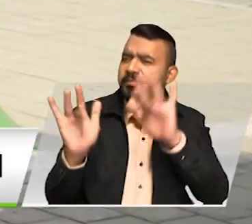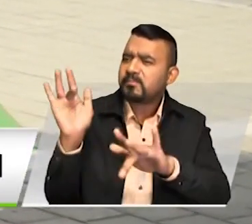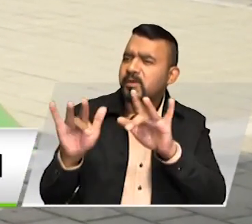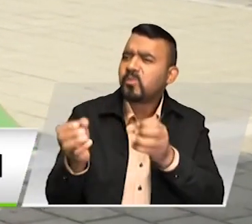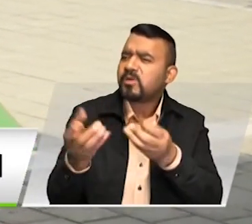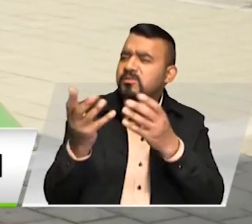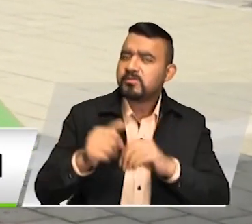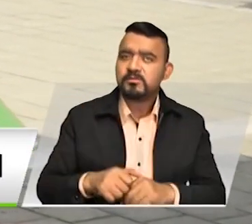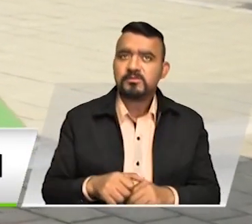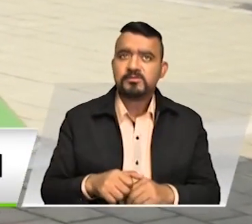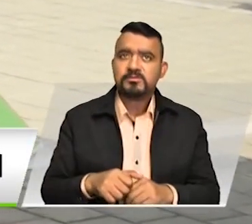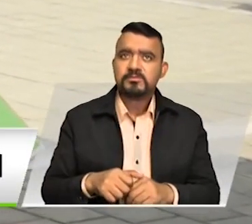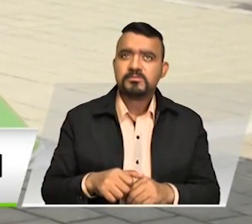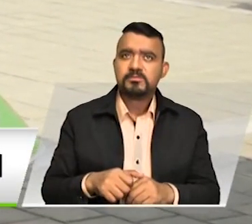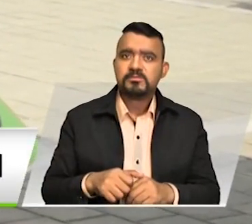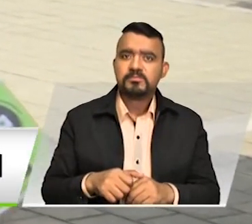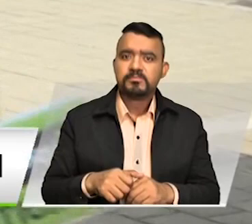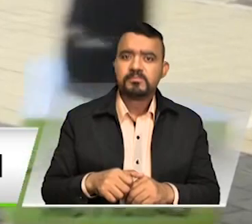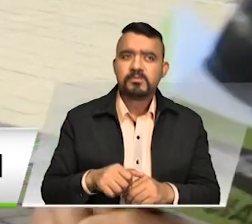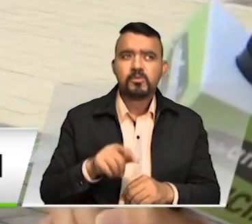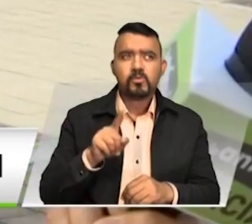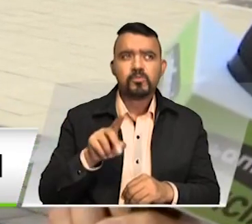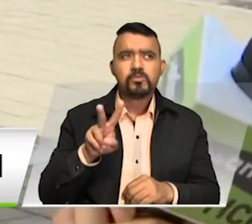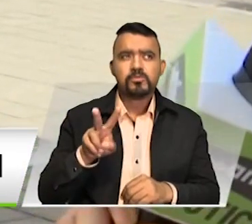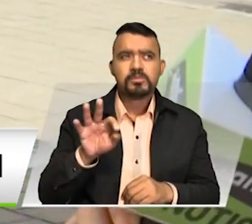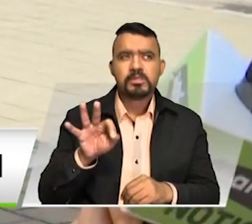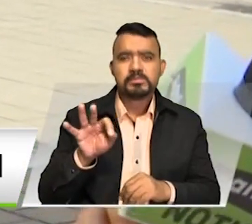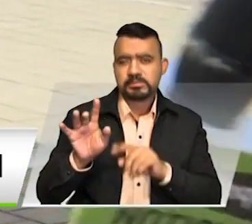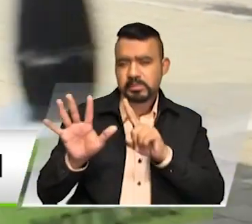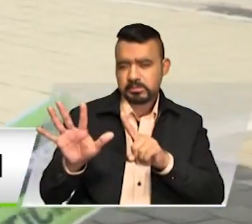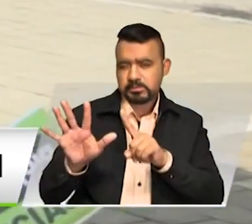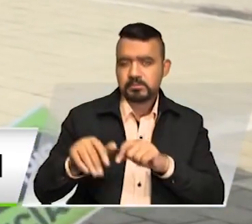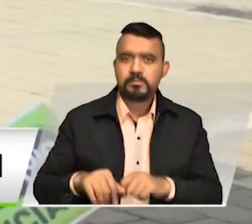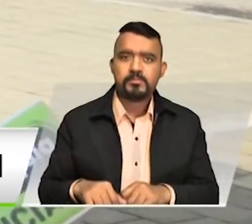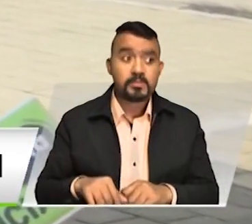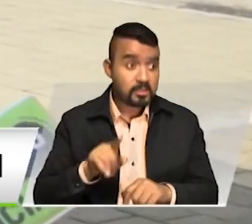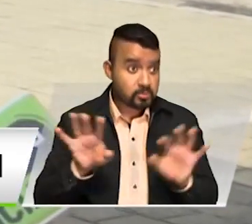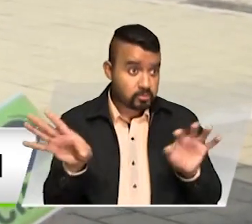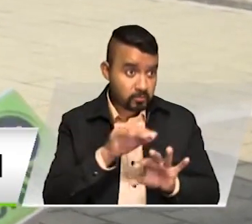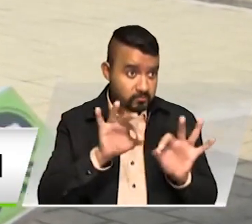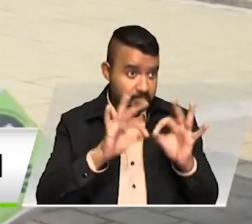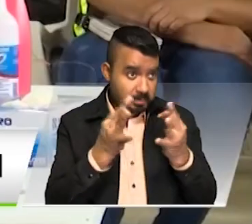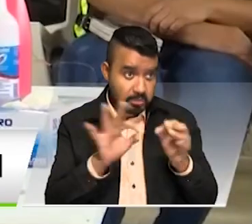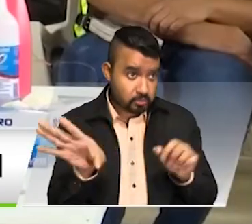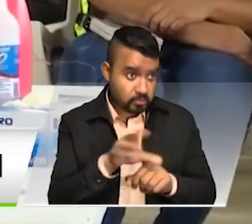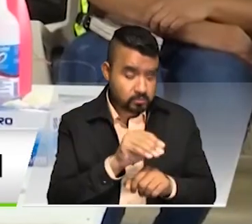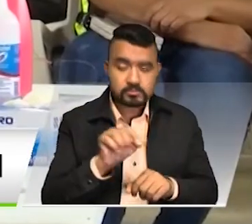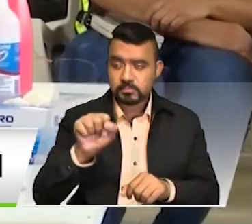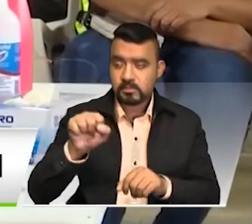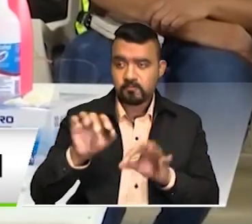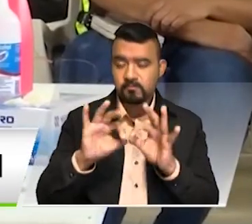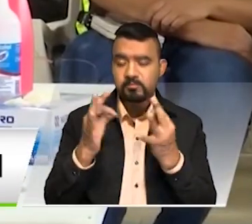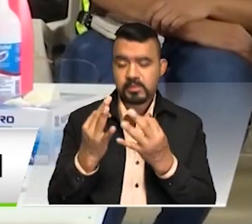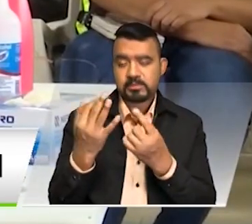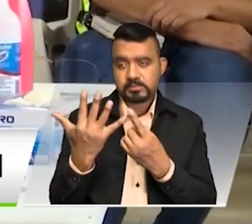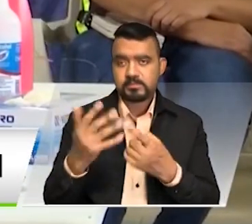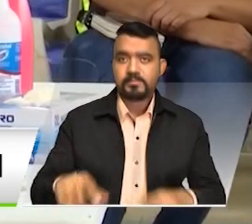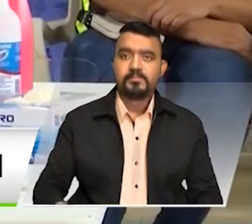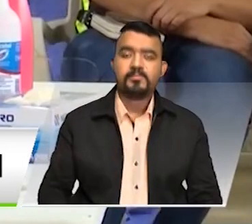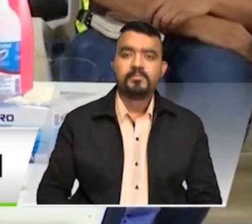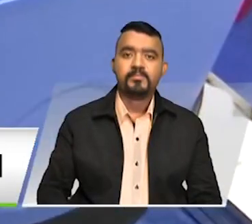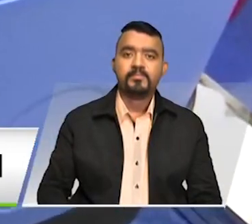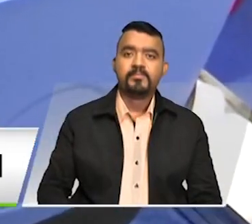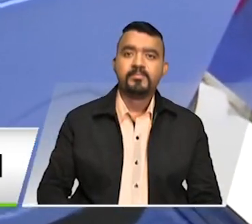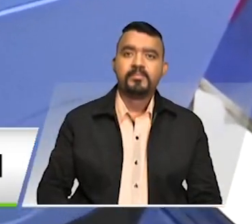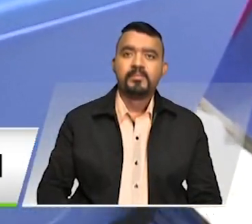dos, tres, seis. ¿Familiares o quiénes venían? Familiares, todos familiares. En Itagüí, algunas